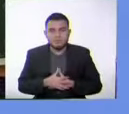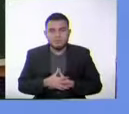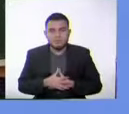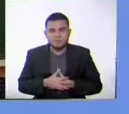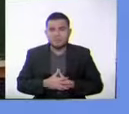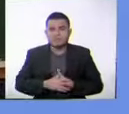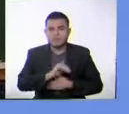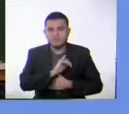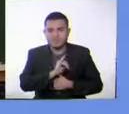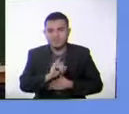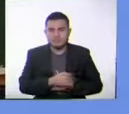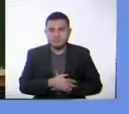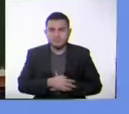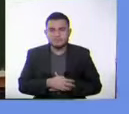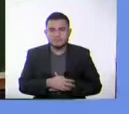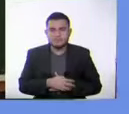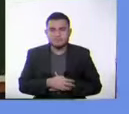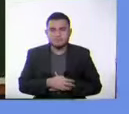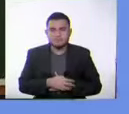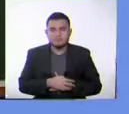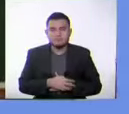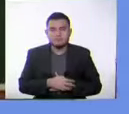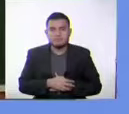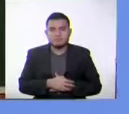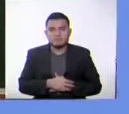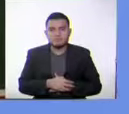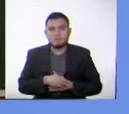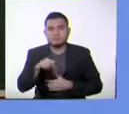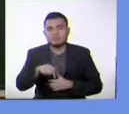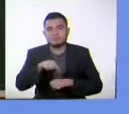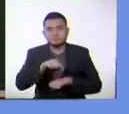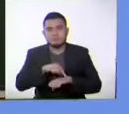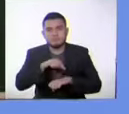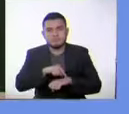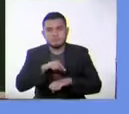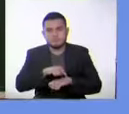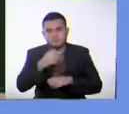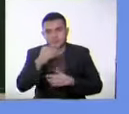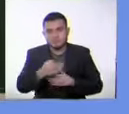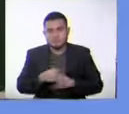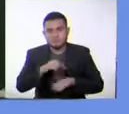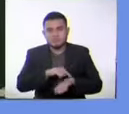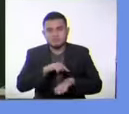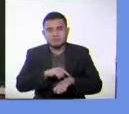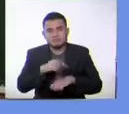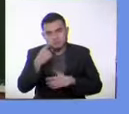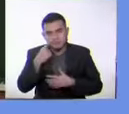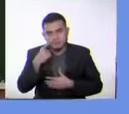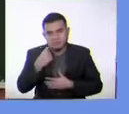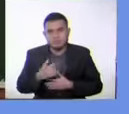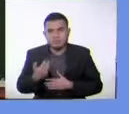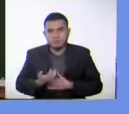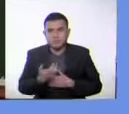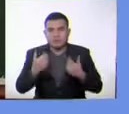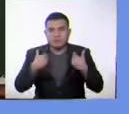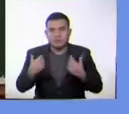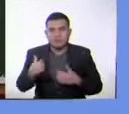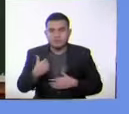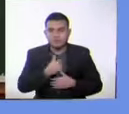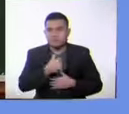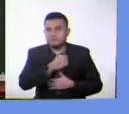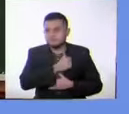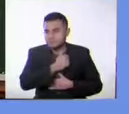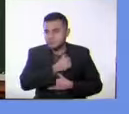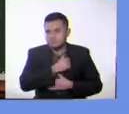la identidad. En esta etapa es una etapa donde tenemos nuestro propio